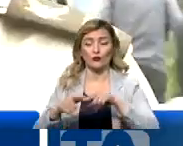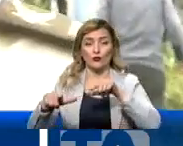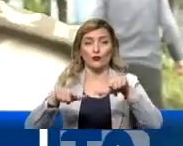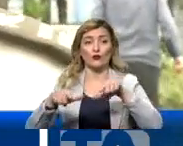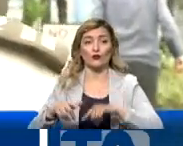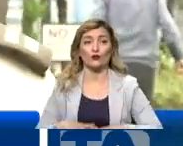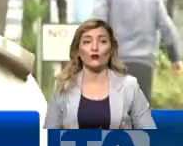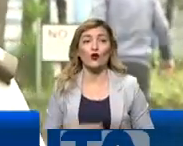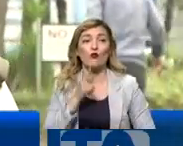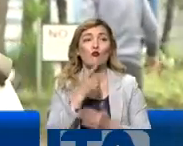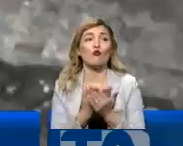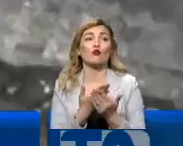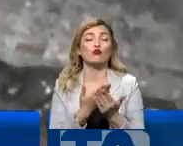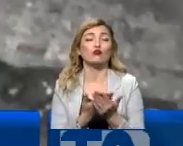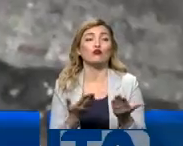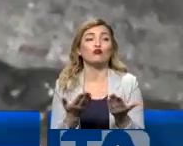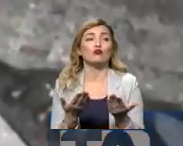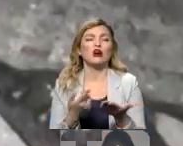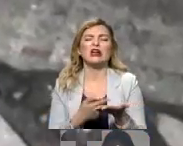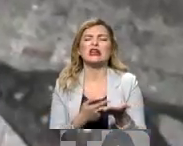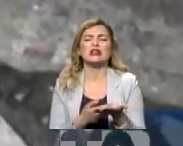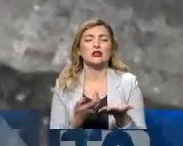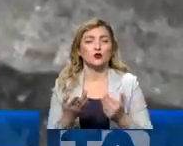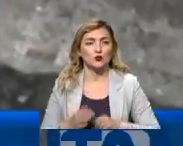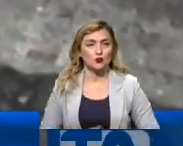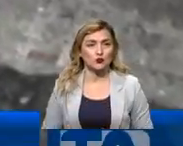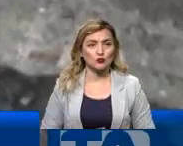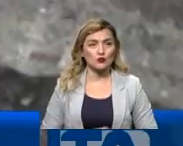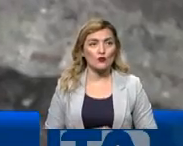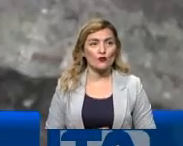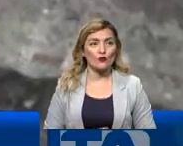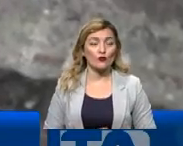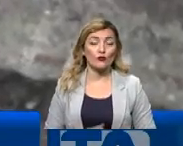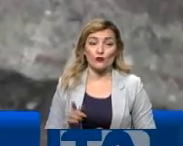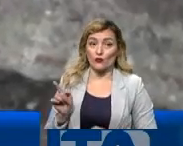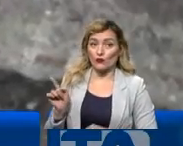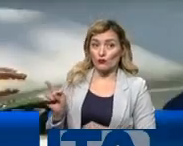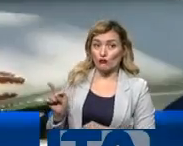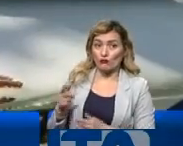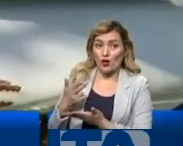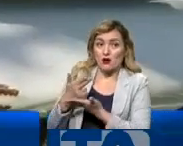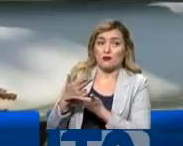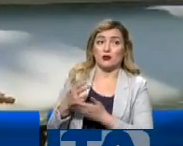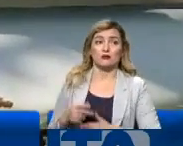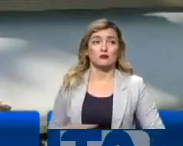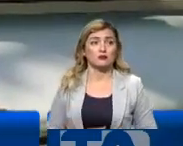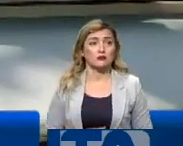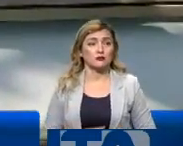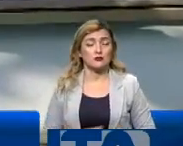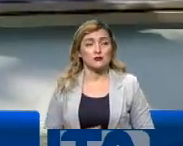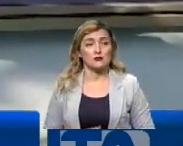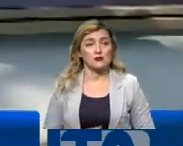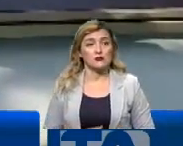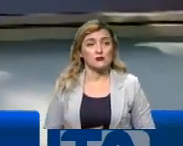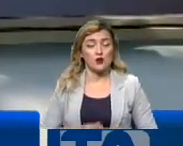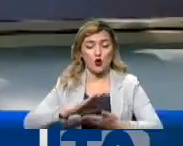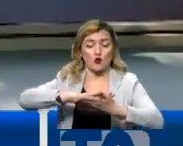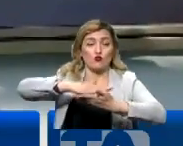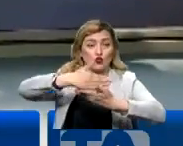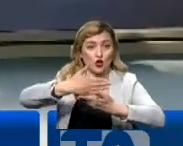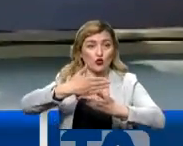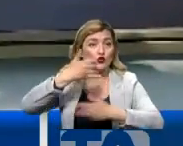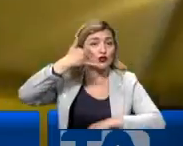lugares. Entre las evidencias encontradas, ¿qué nomás había? Logramos encontrar primero una arma de fuego, logramos encontrar también